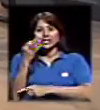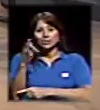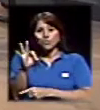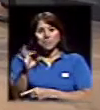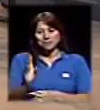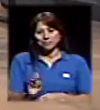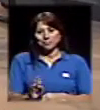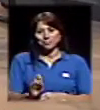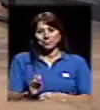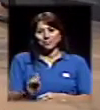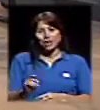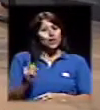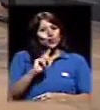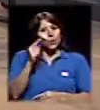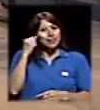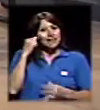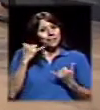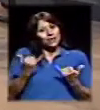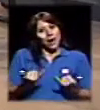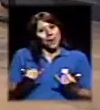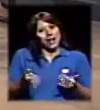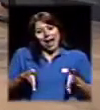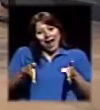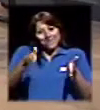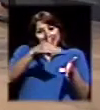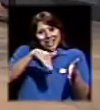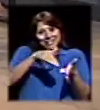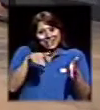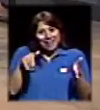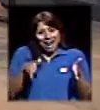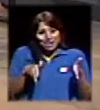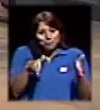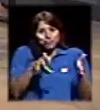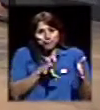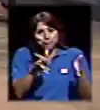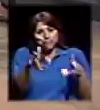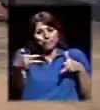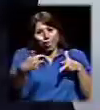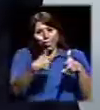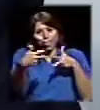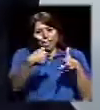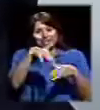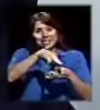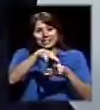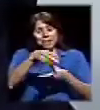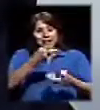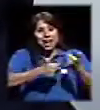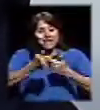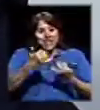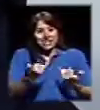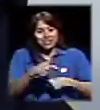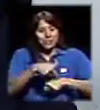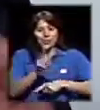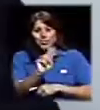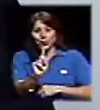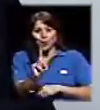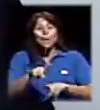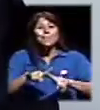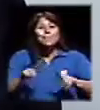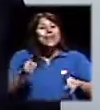no pensaríamos que en mitad de la Avenida Central se siembre o se vaya a coger café en este momento,